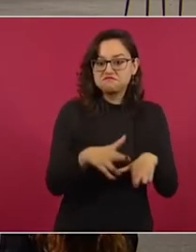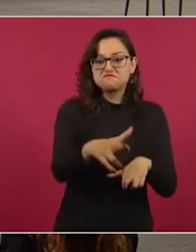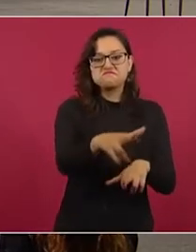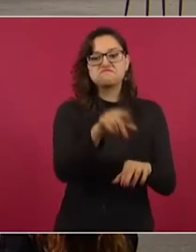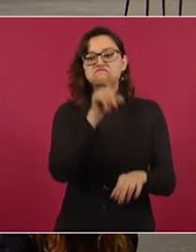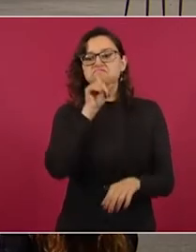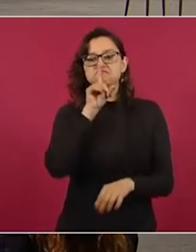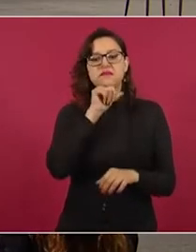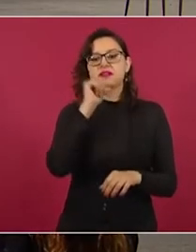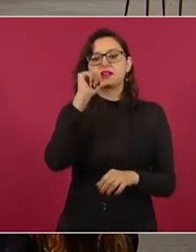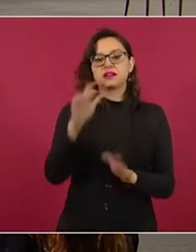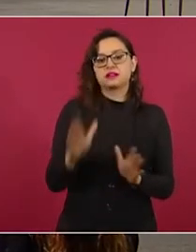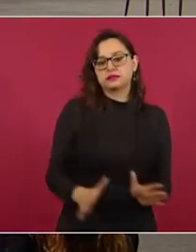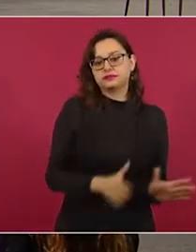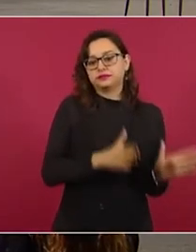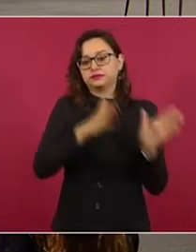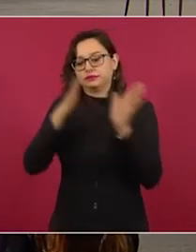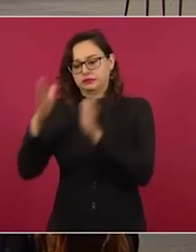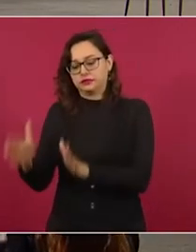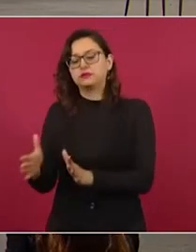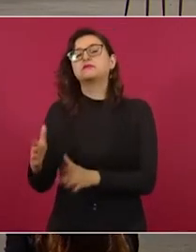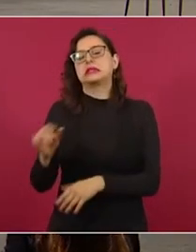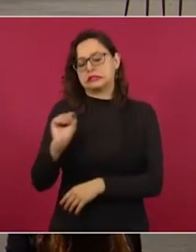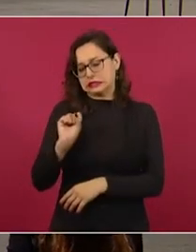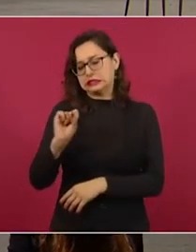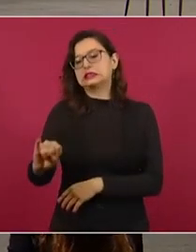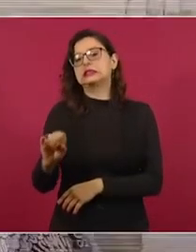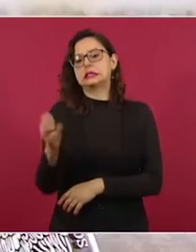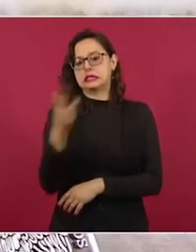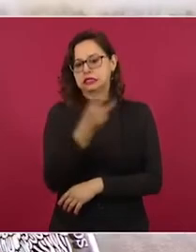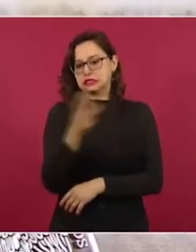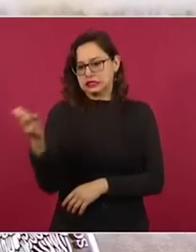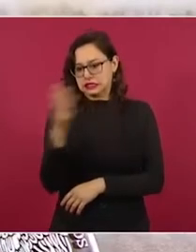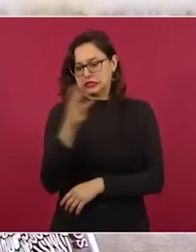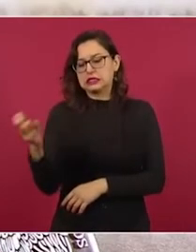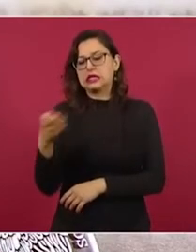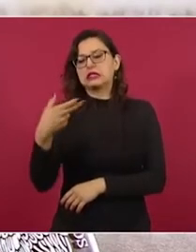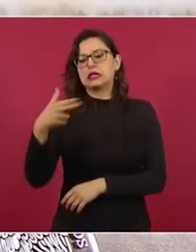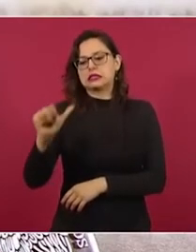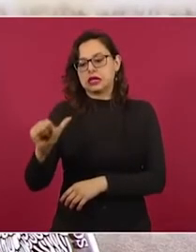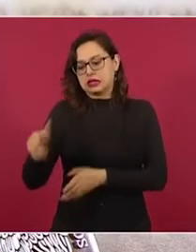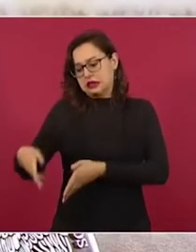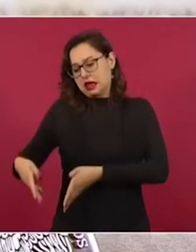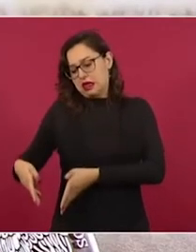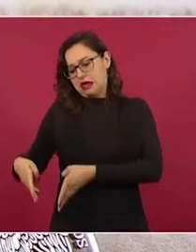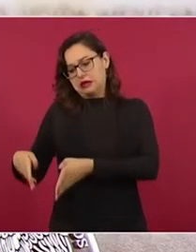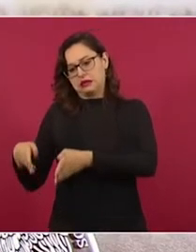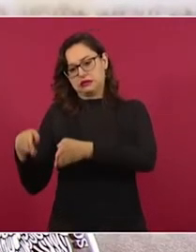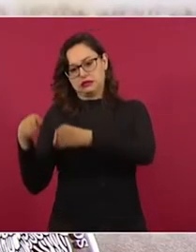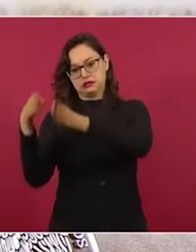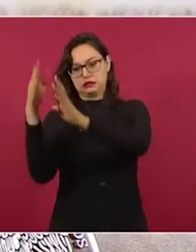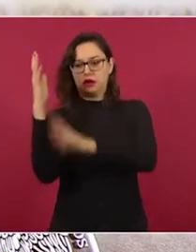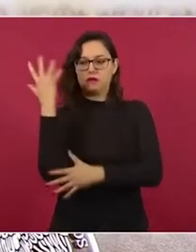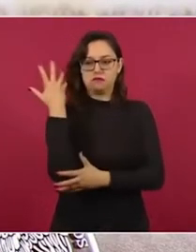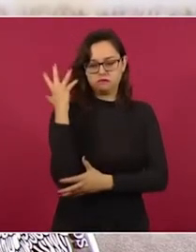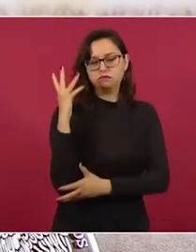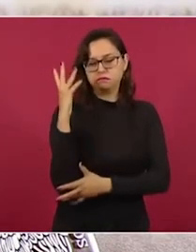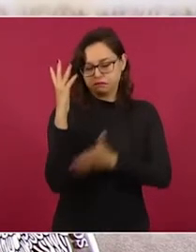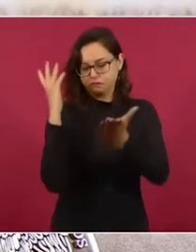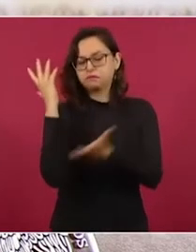Serán impactadas 300 hectáreas de acahual. Se tiene un plan de rescate de flora y